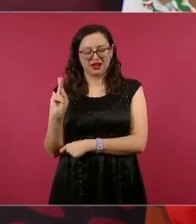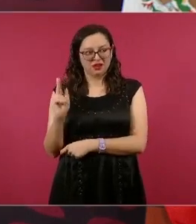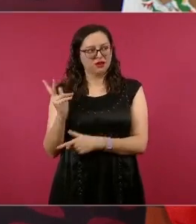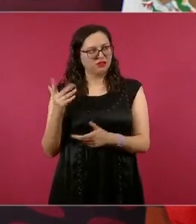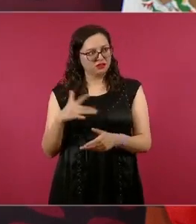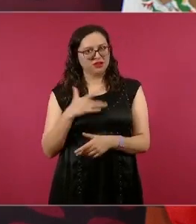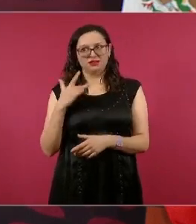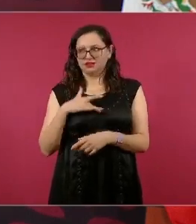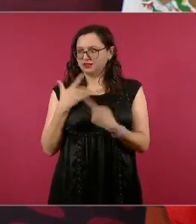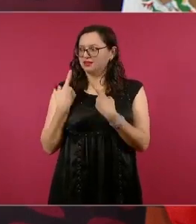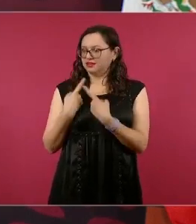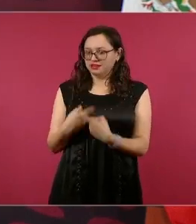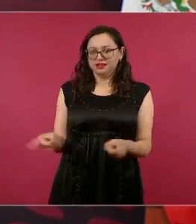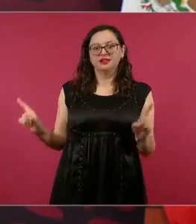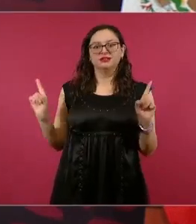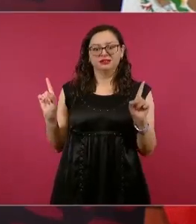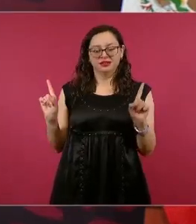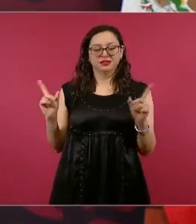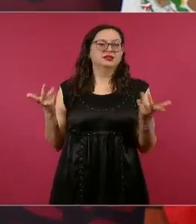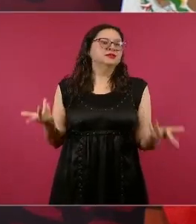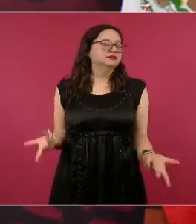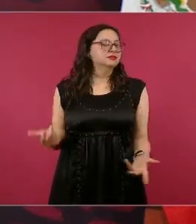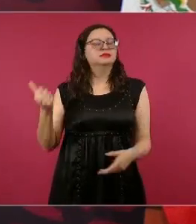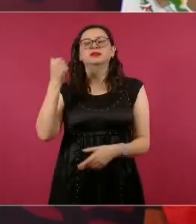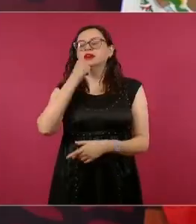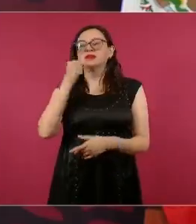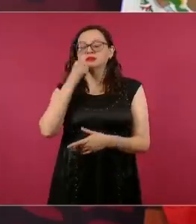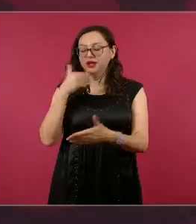Pero no, es que todo era eso.